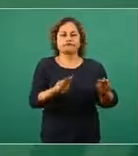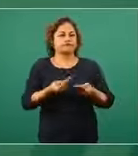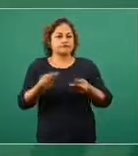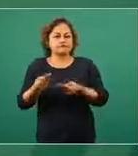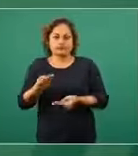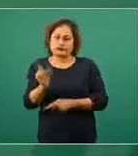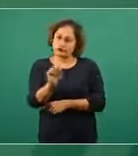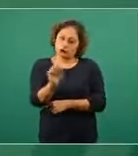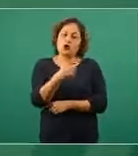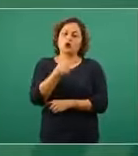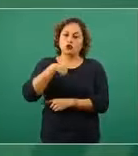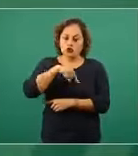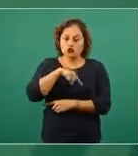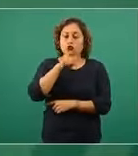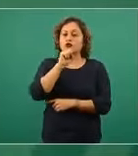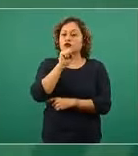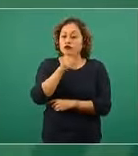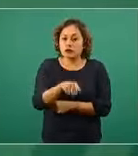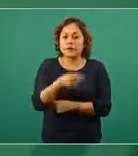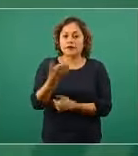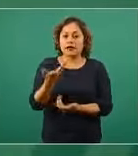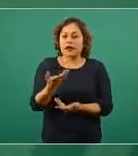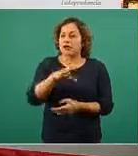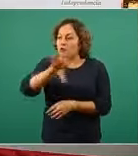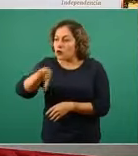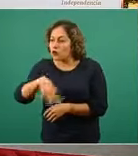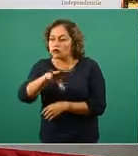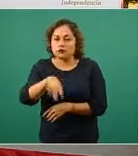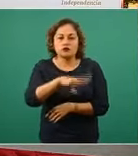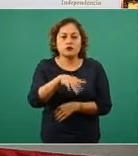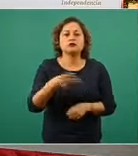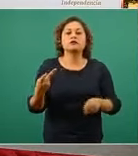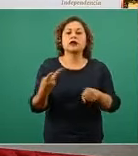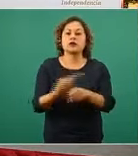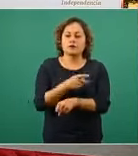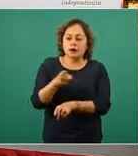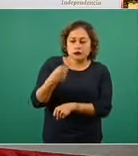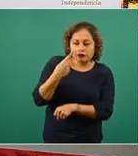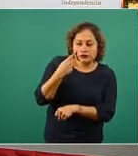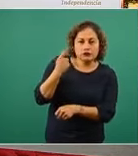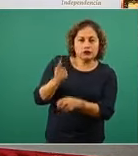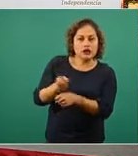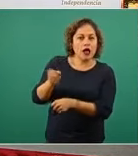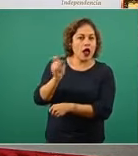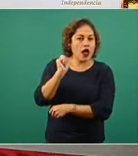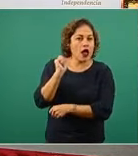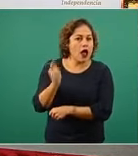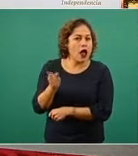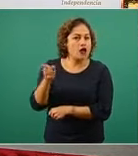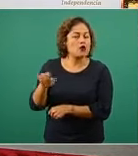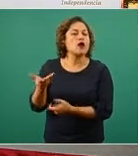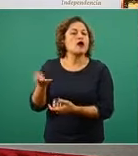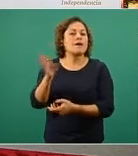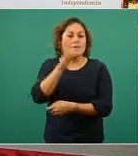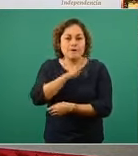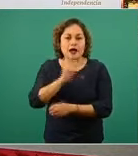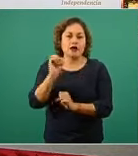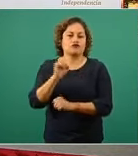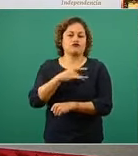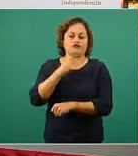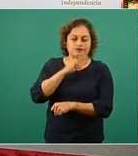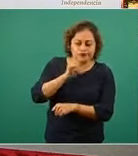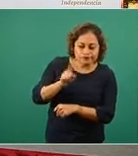la vía formal, la notificación de brotes o identificación de casos sospechosos a través de otras vías. Hay una plataforma que denominamos al interior